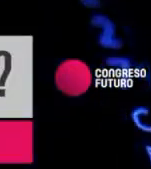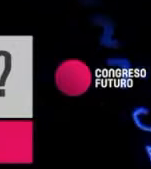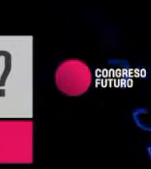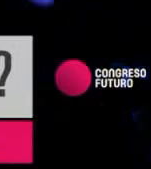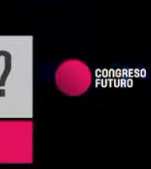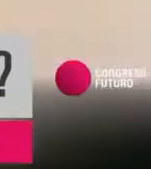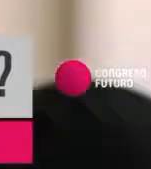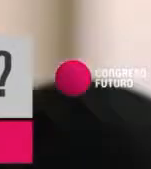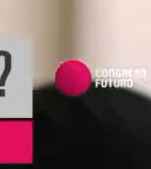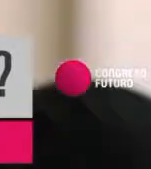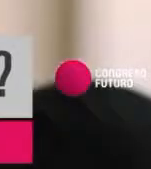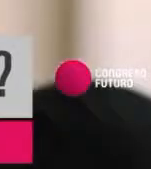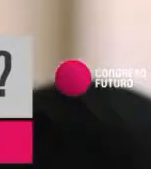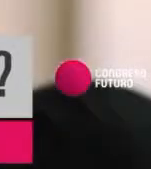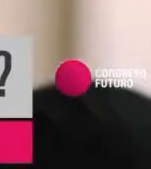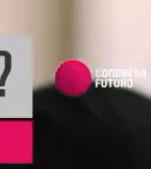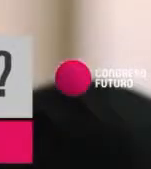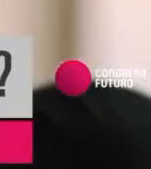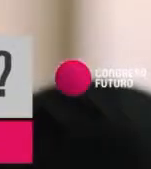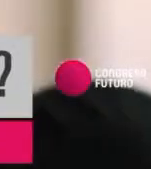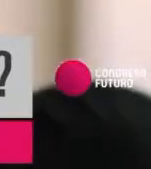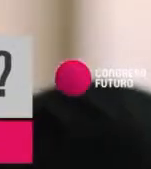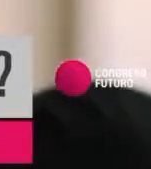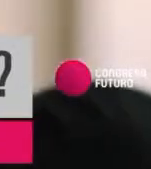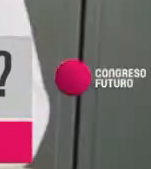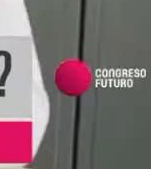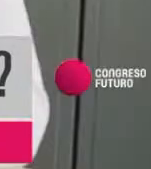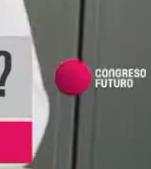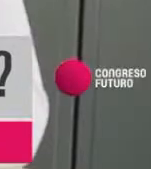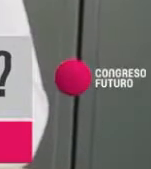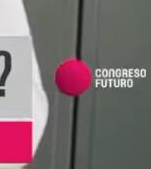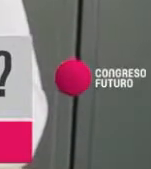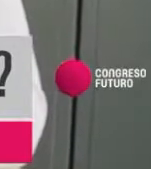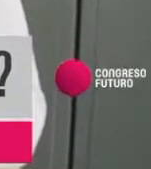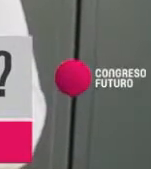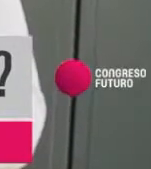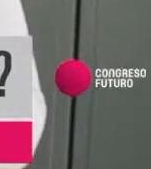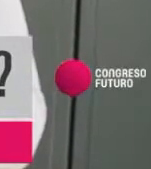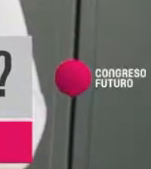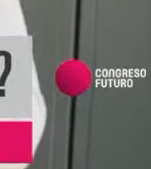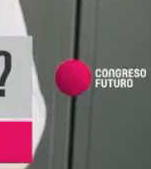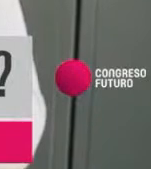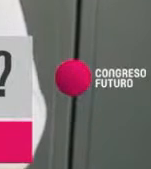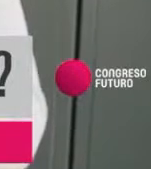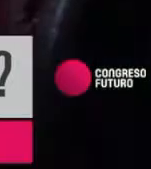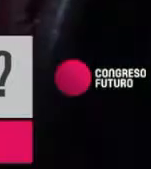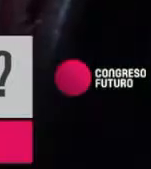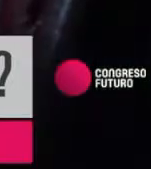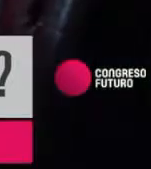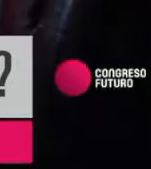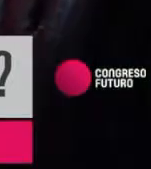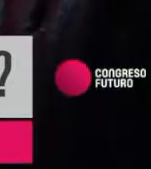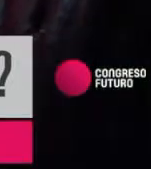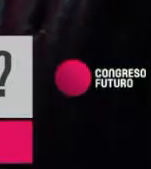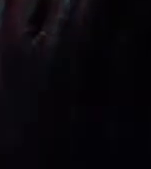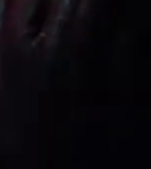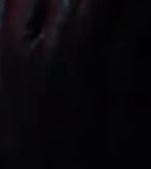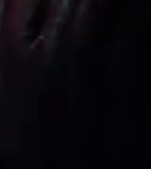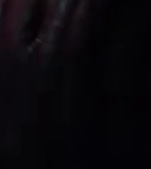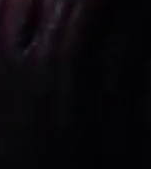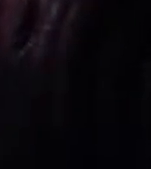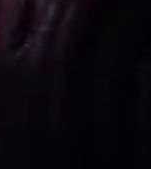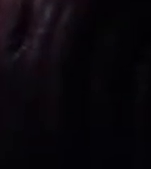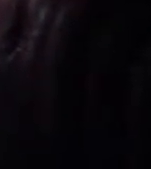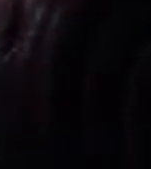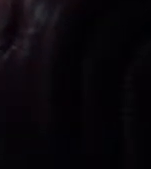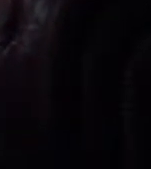en su mejor etapa. Parte de las respuestas que surgieron en Diálogos 1, el estallido social y el miedo por la pandemia, se vieron